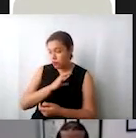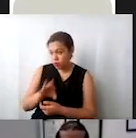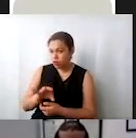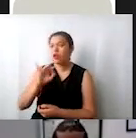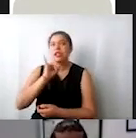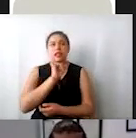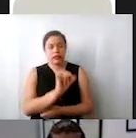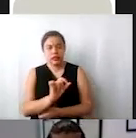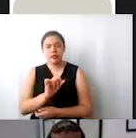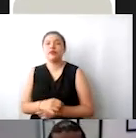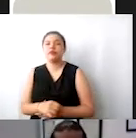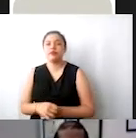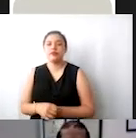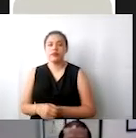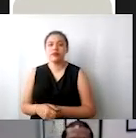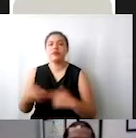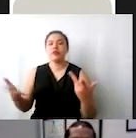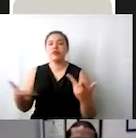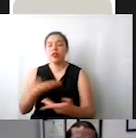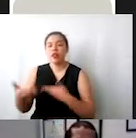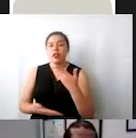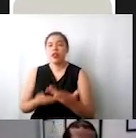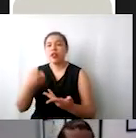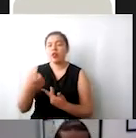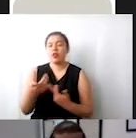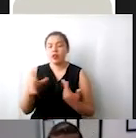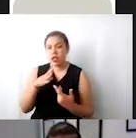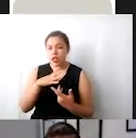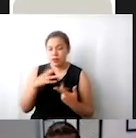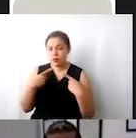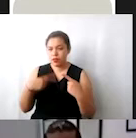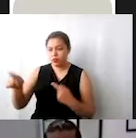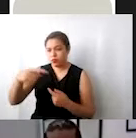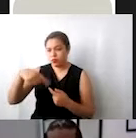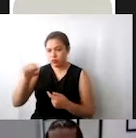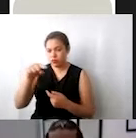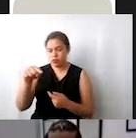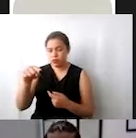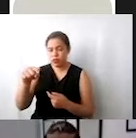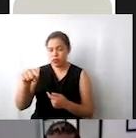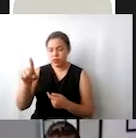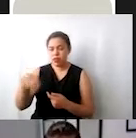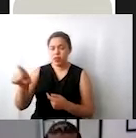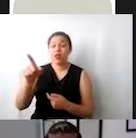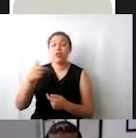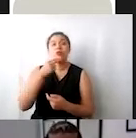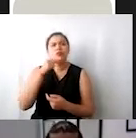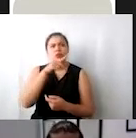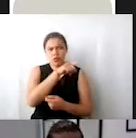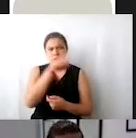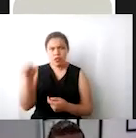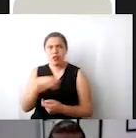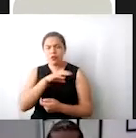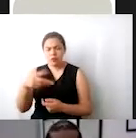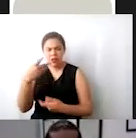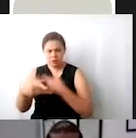los servicios donde se pone a disposición simplemente el capital humano, nada